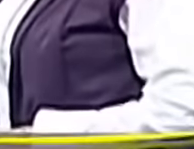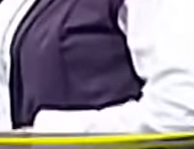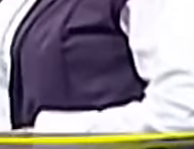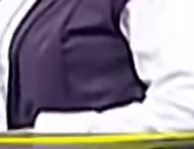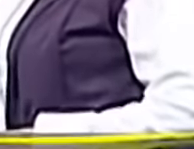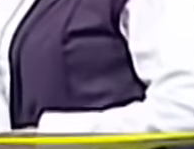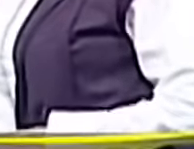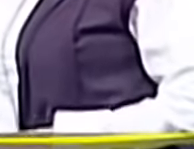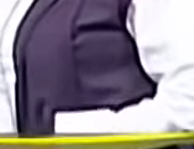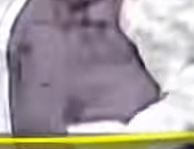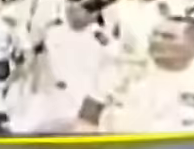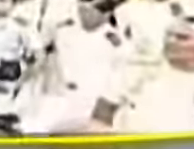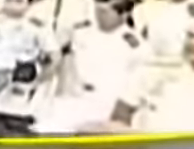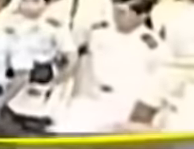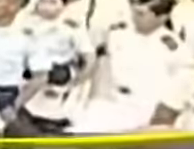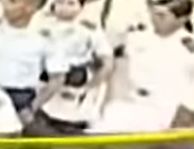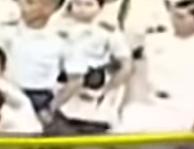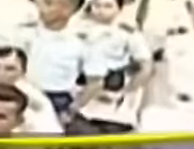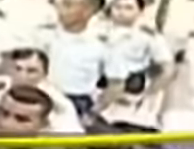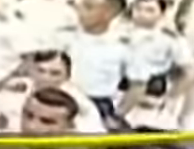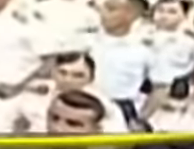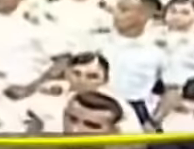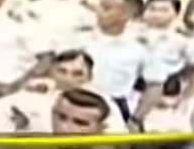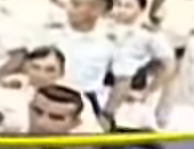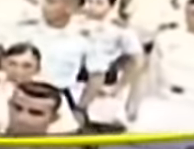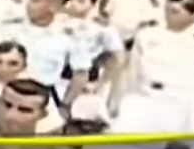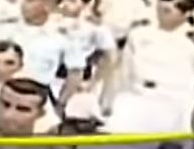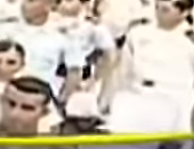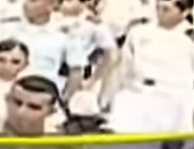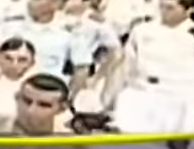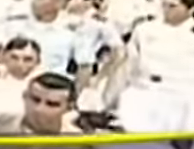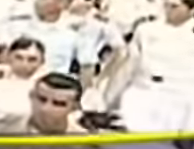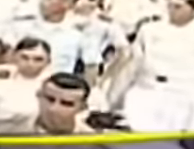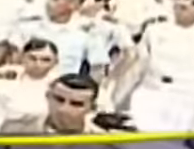quien nos libertó del yugo,